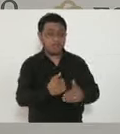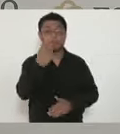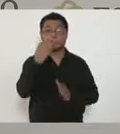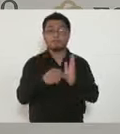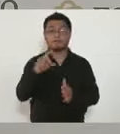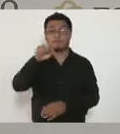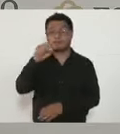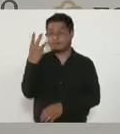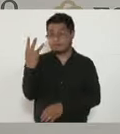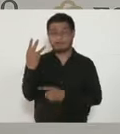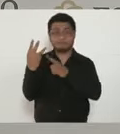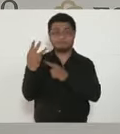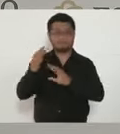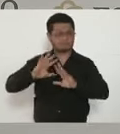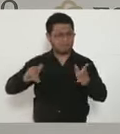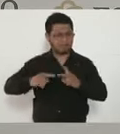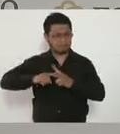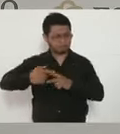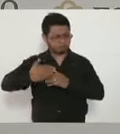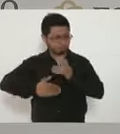Y para que el tren